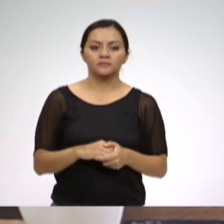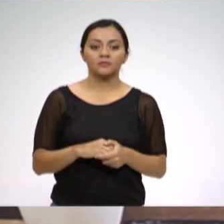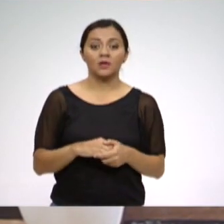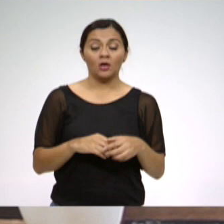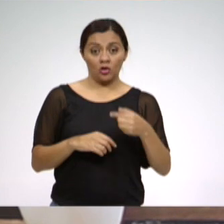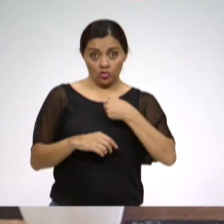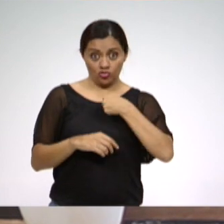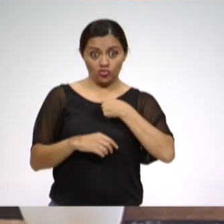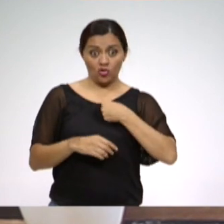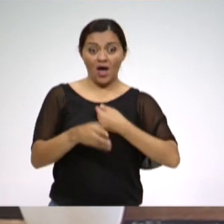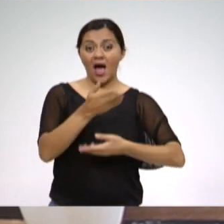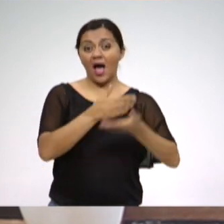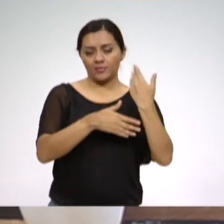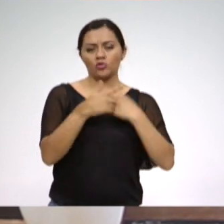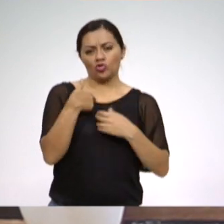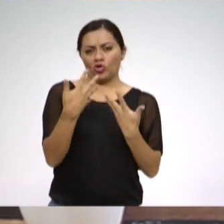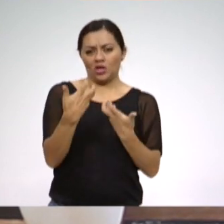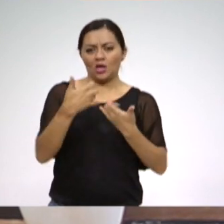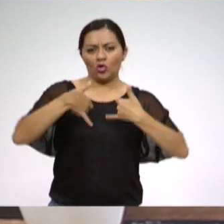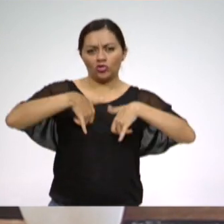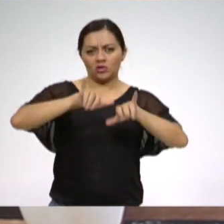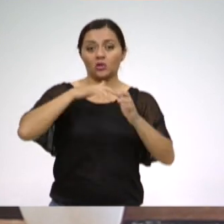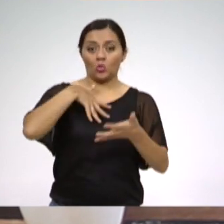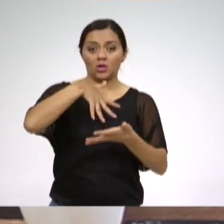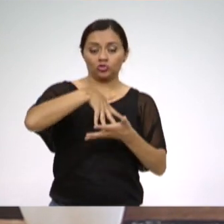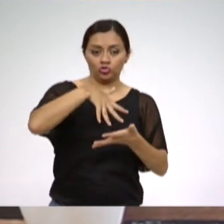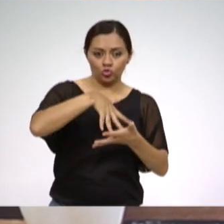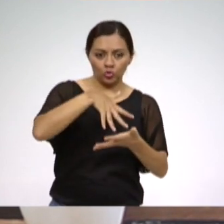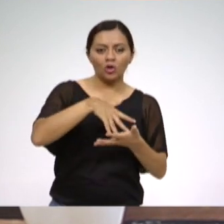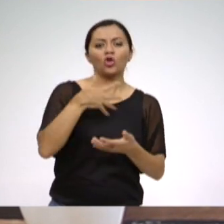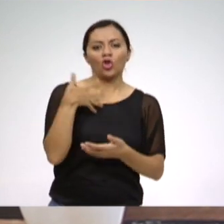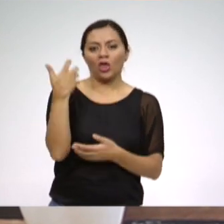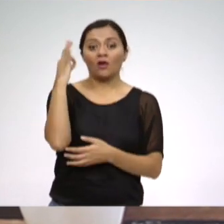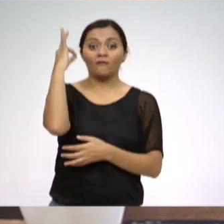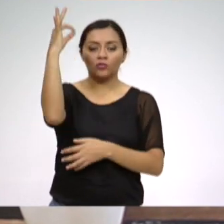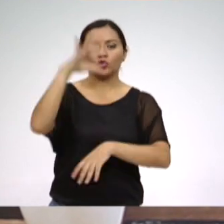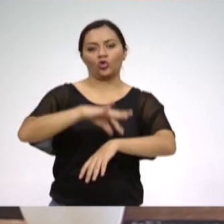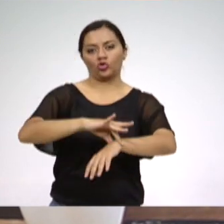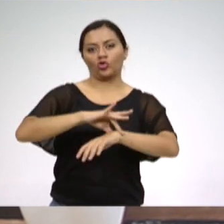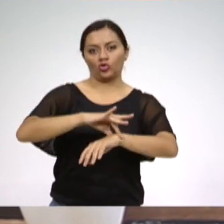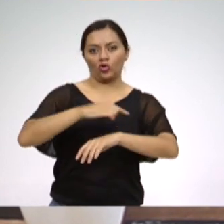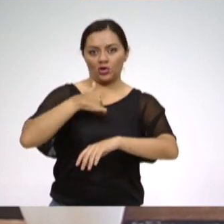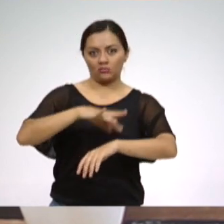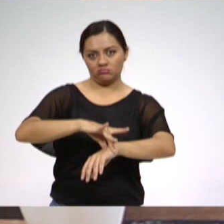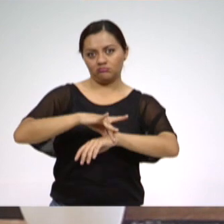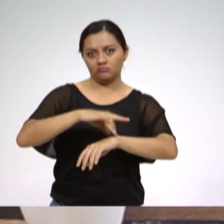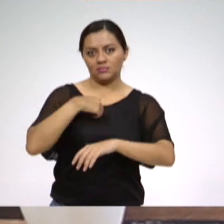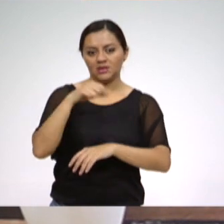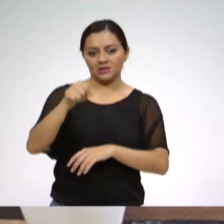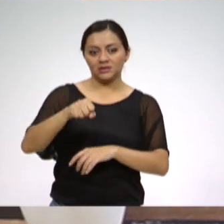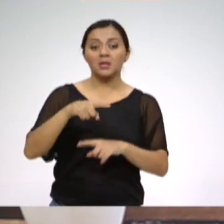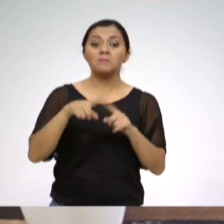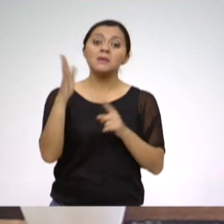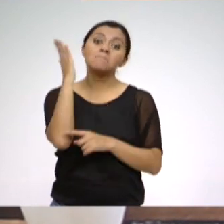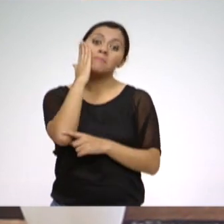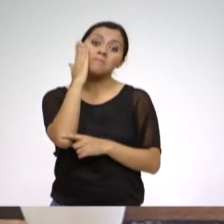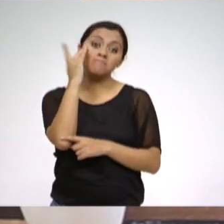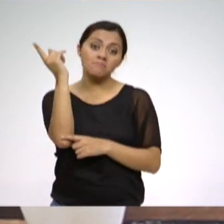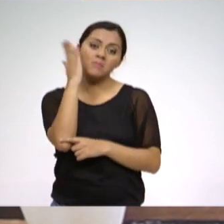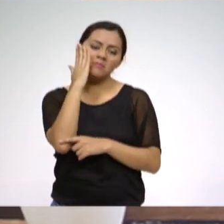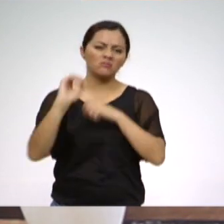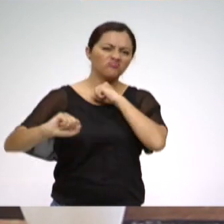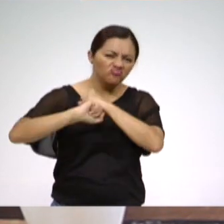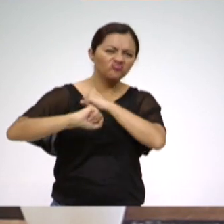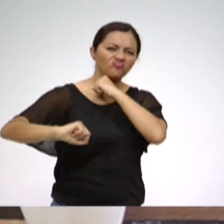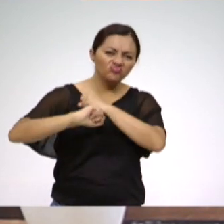en mi caso sí, yo pensaba seguir estudiando. A mí me gusta ser doctora. Mi mamá, mi madre más que nadie me ha